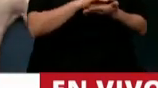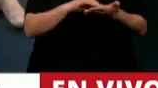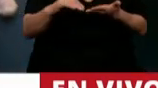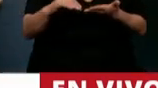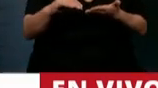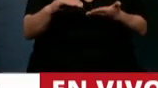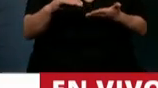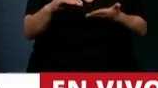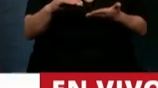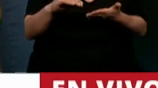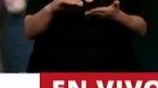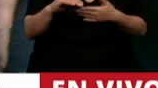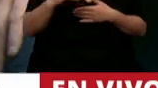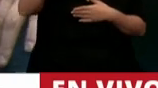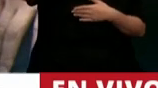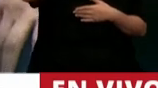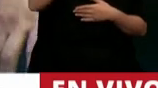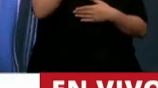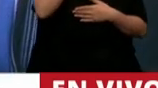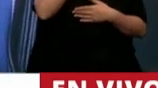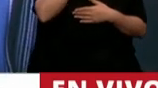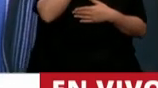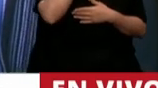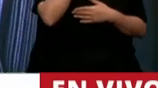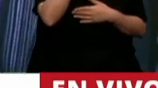Diputado José Luis Martiarena.